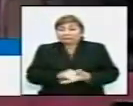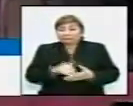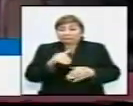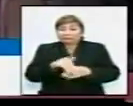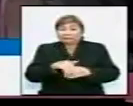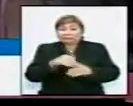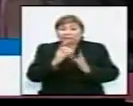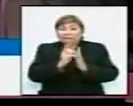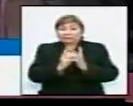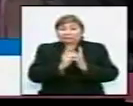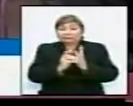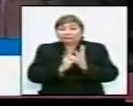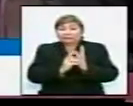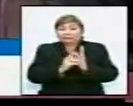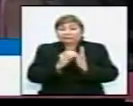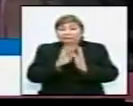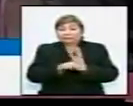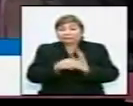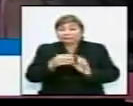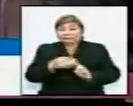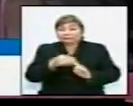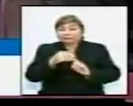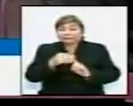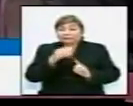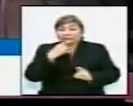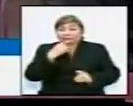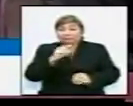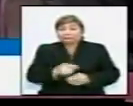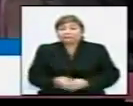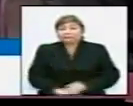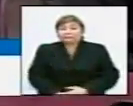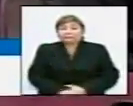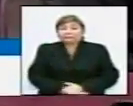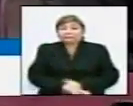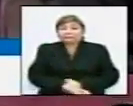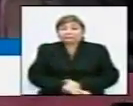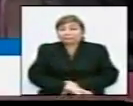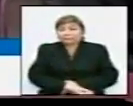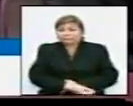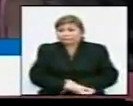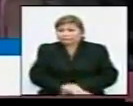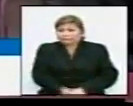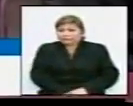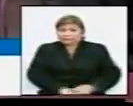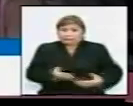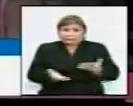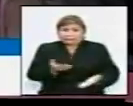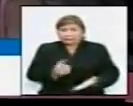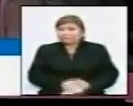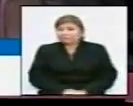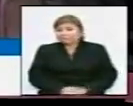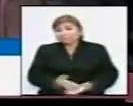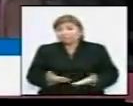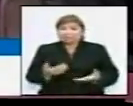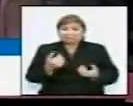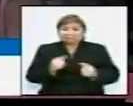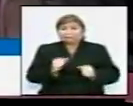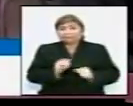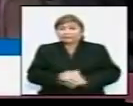las disposiciones finales especiales que se está estableciendo, ¿no?, tal vez como